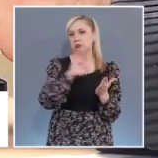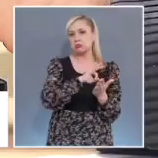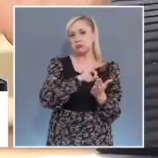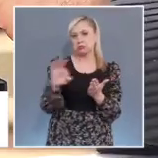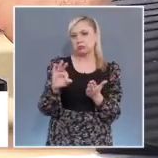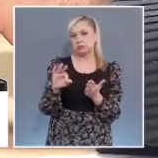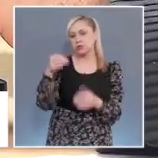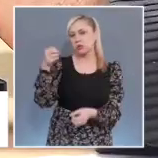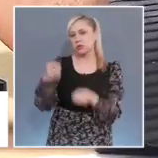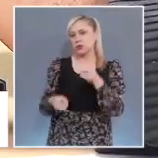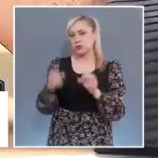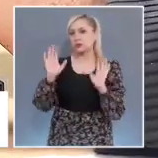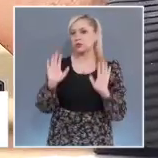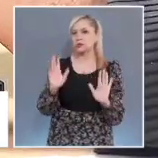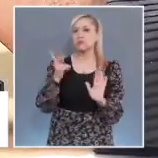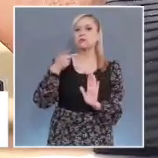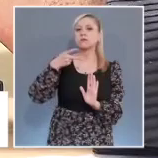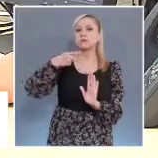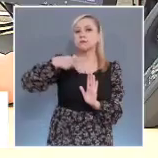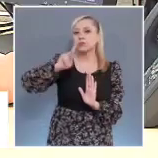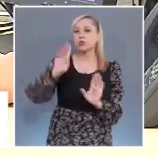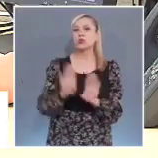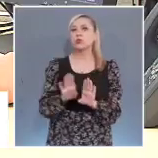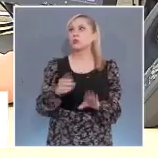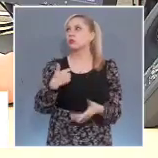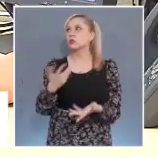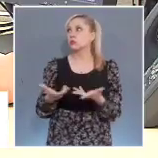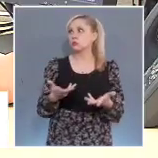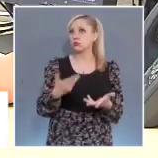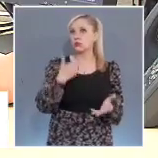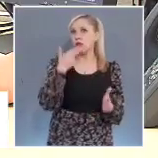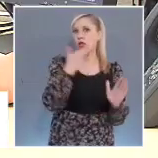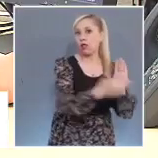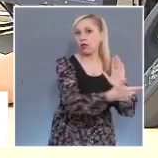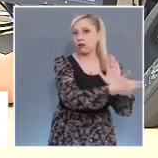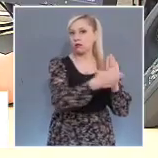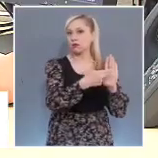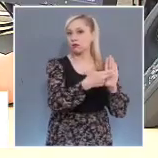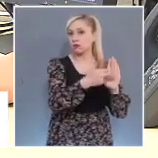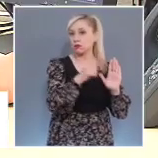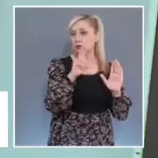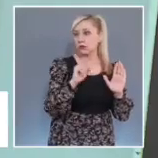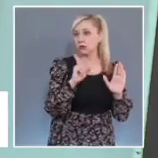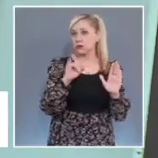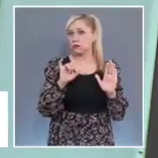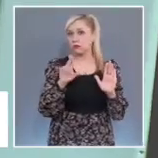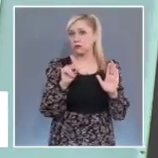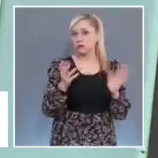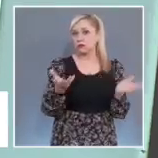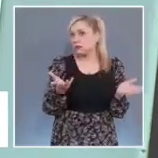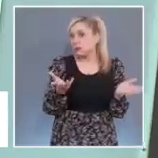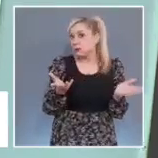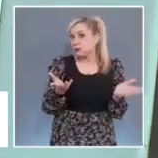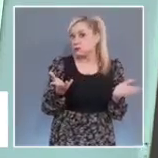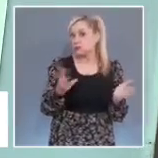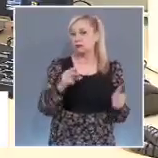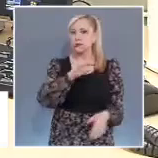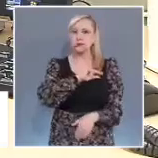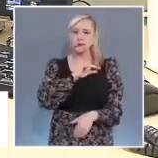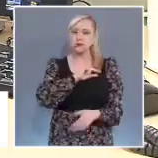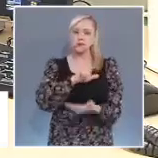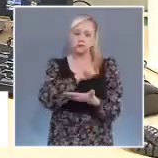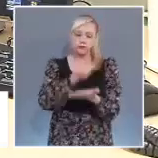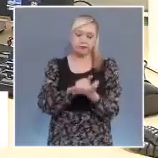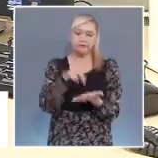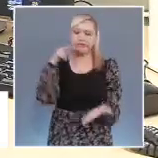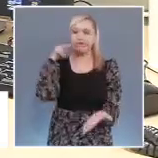limite o module su aplicación, lo que no implica que con ello se transgrede el principio de especialidad de la ley, por lo que la